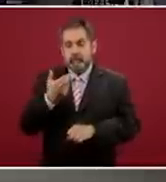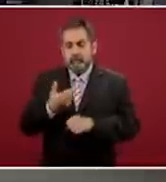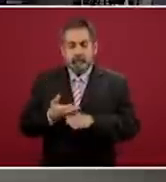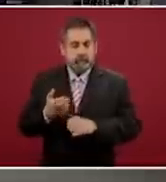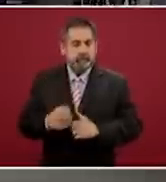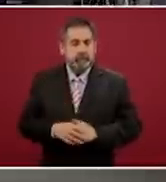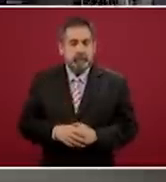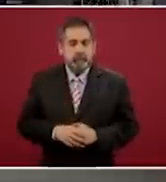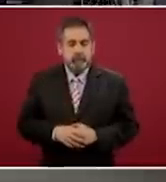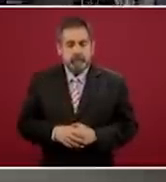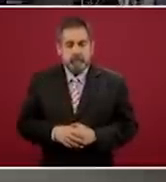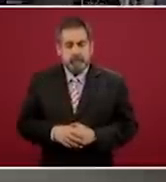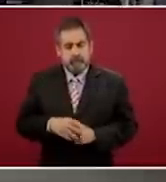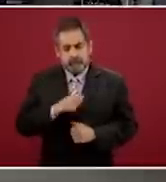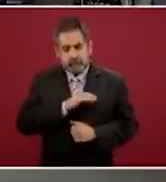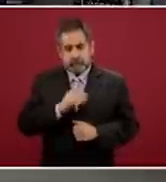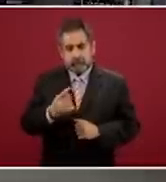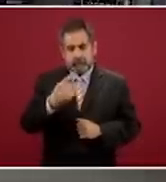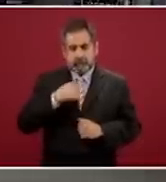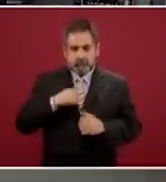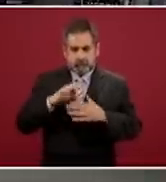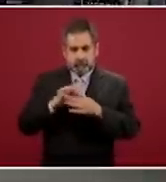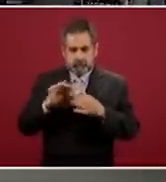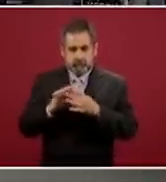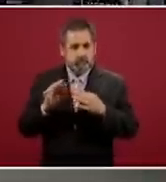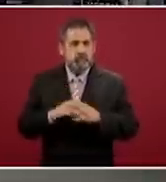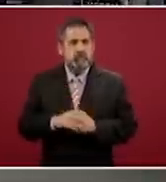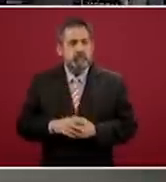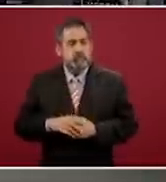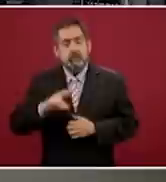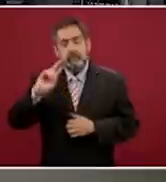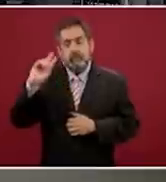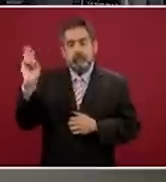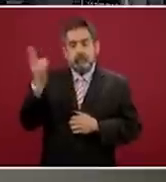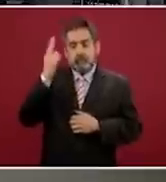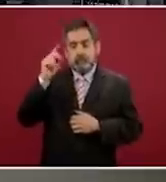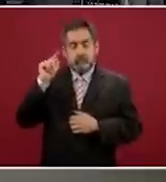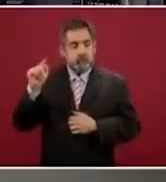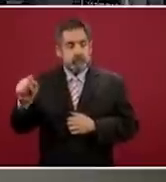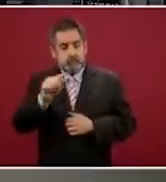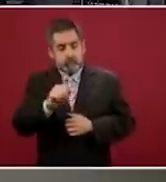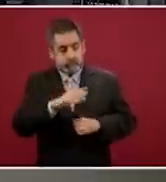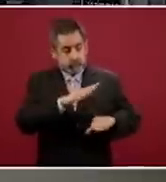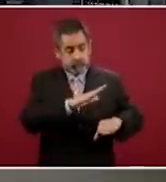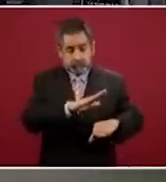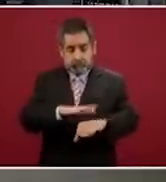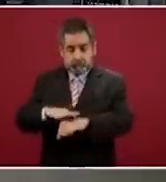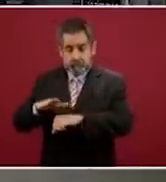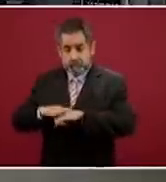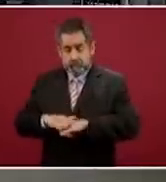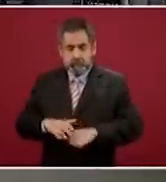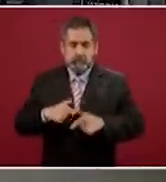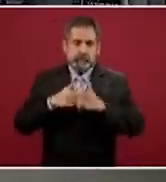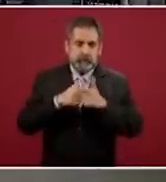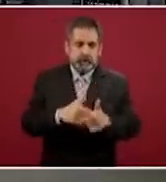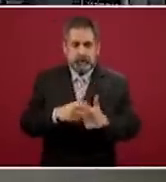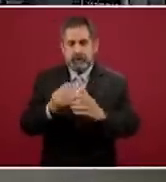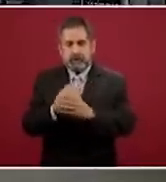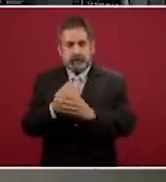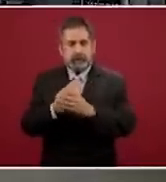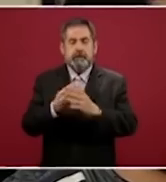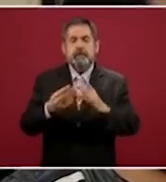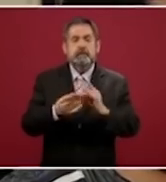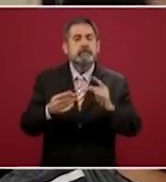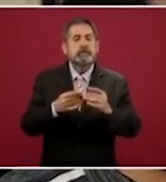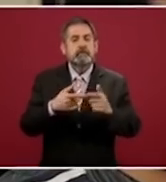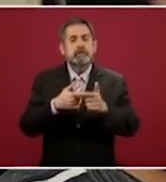ser, ¿me puede especificar? En el caso de las universidades, el llamado es a que continúen con las clases, que no las